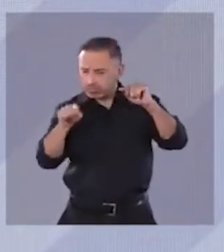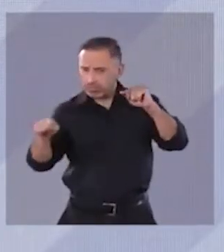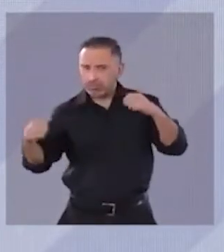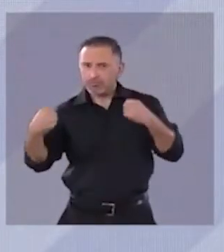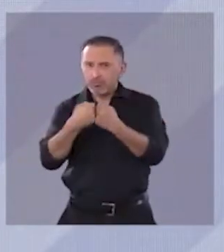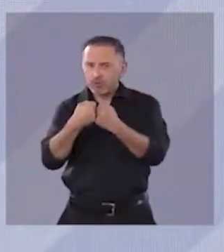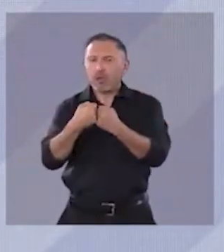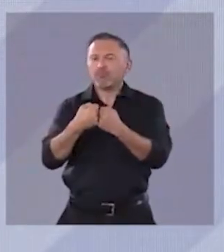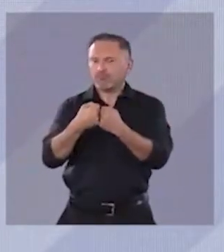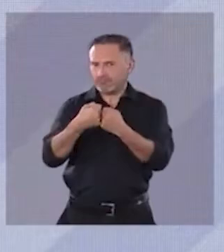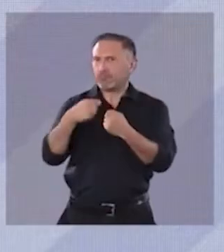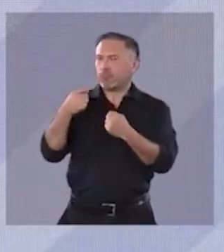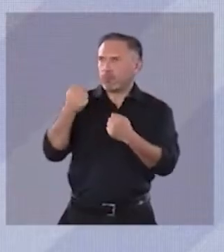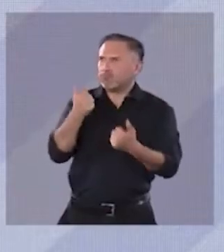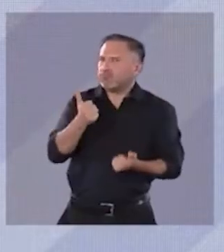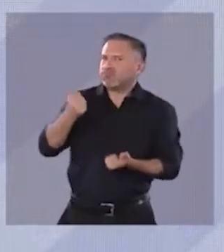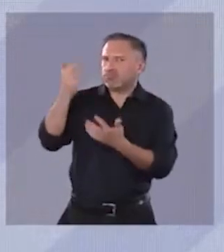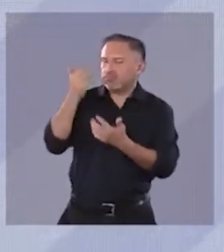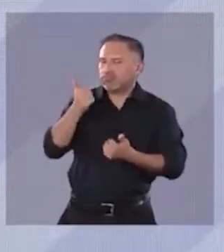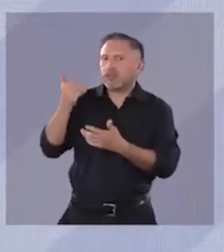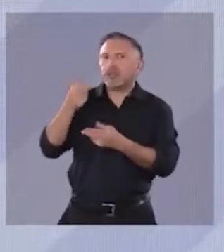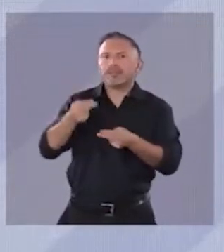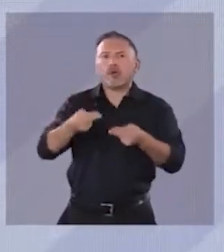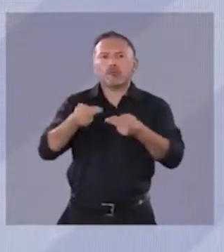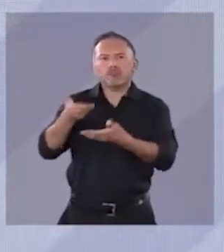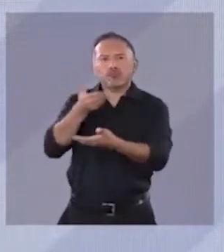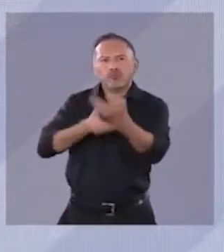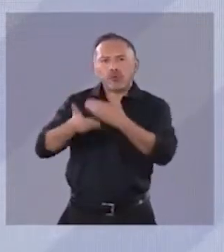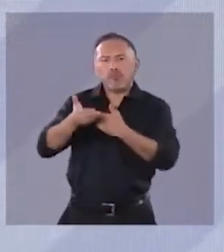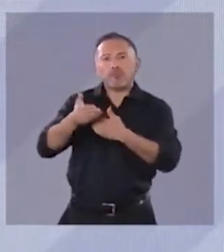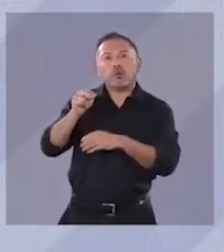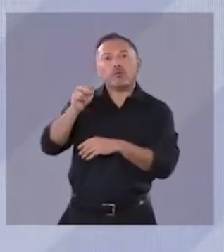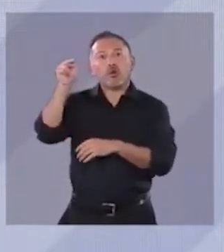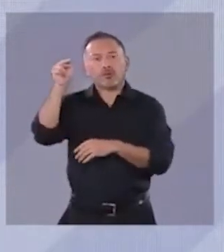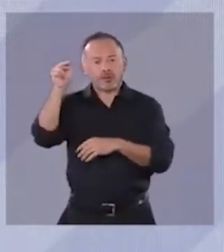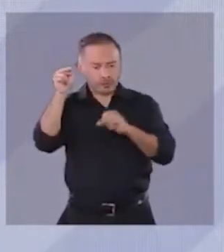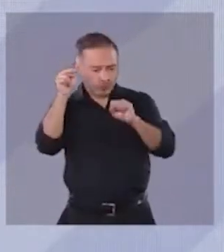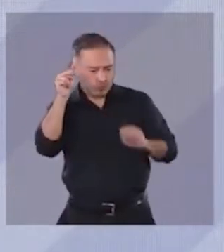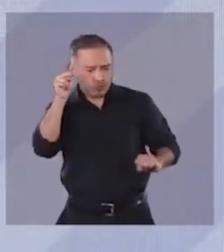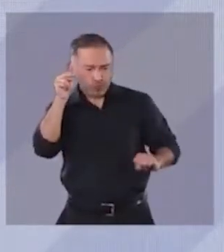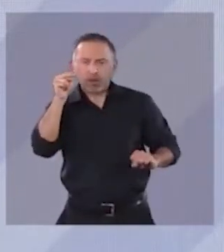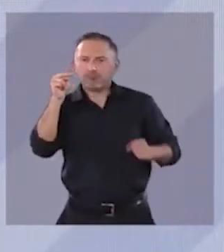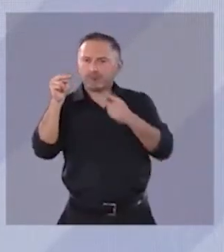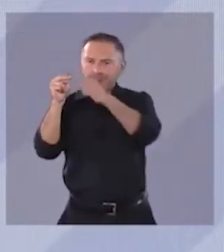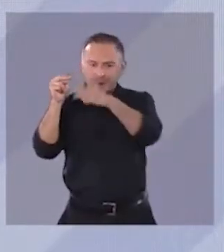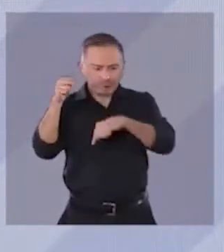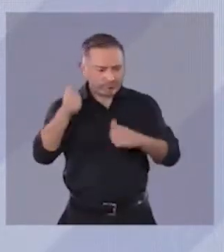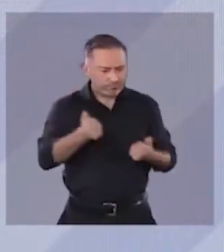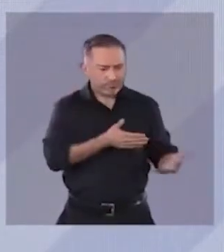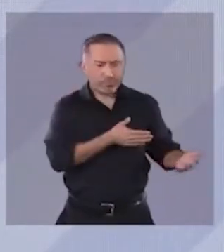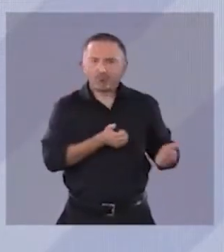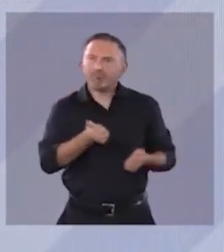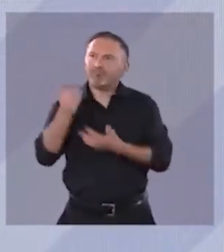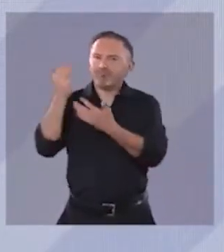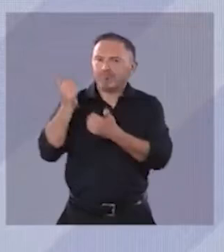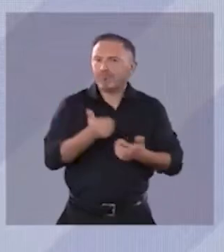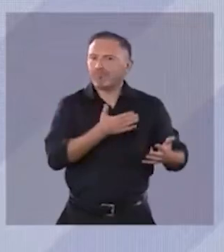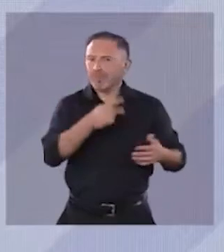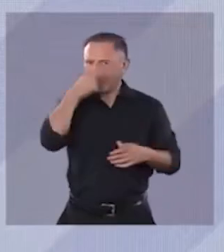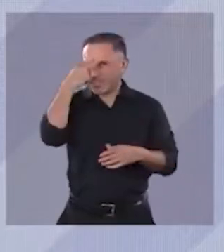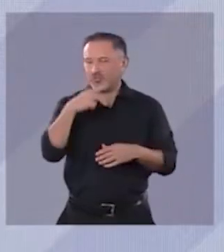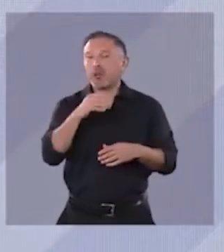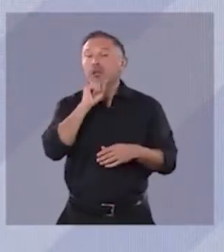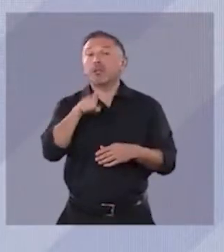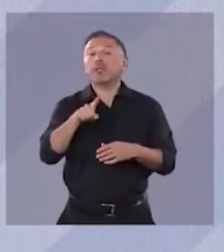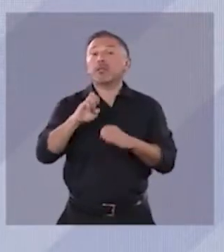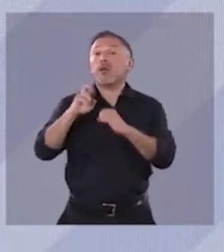entre América del Norte y América del Sur. Tenemos una posición geográfica importante entre Europa y Asia.